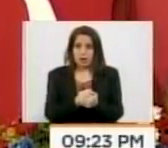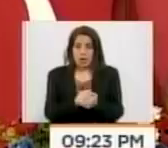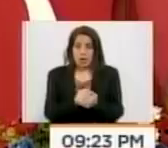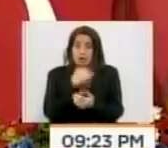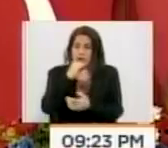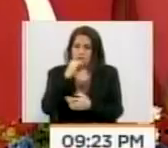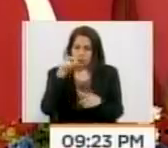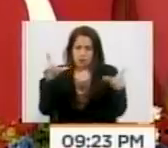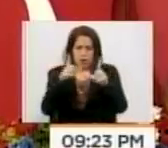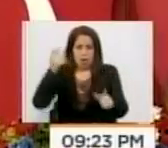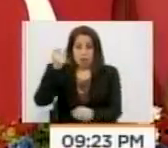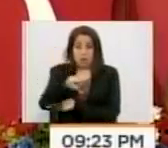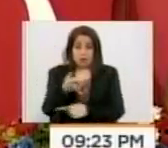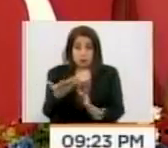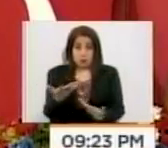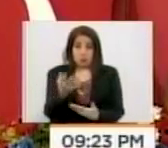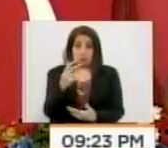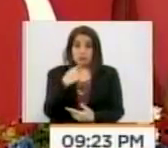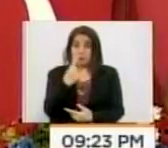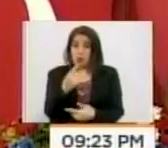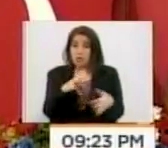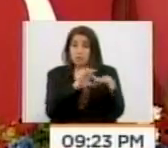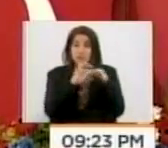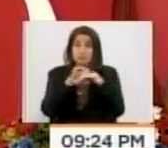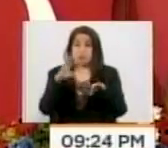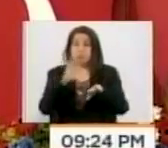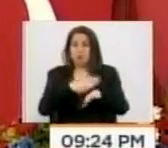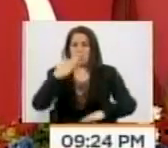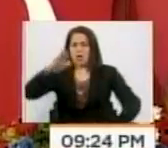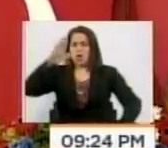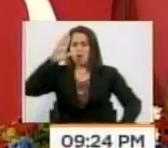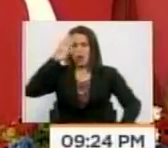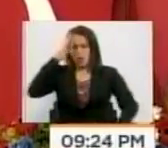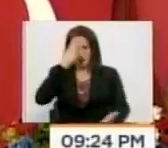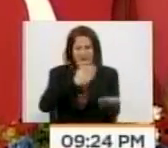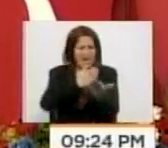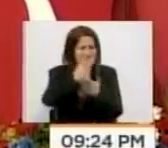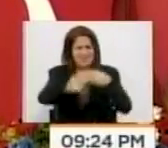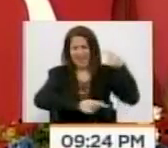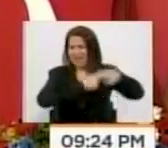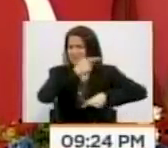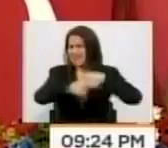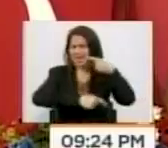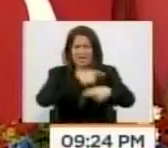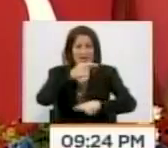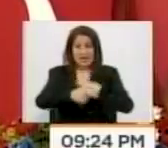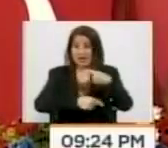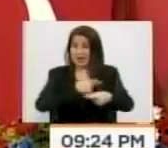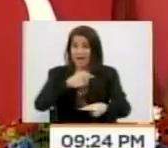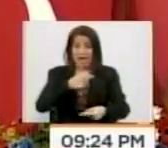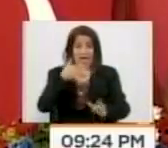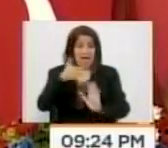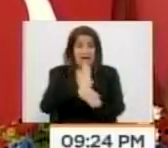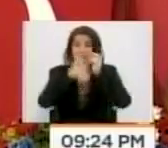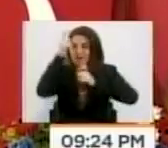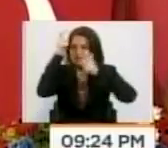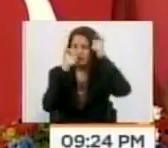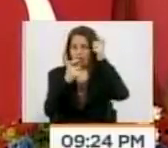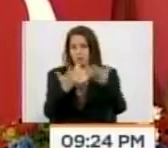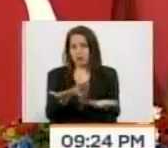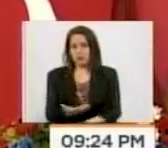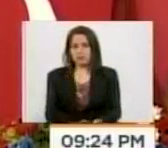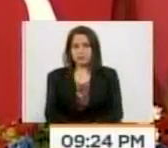Mazo Dando. Estamos así porque hemos jurado lealtad eterna con la causa del comandante Chávez.